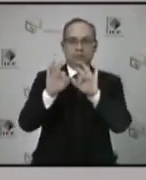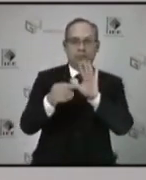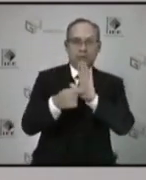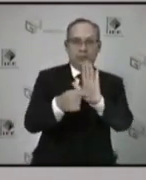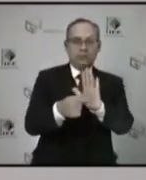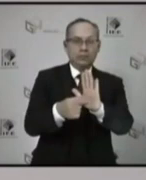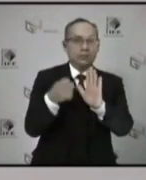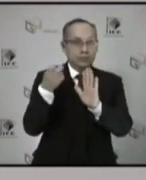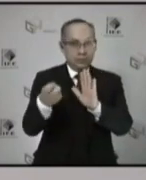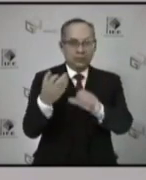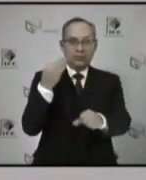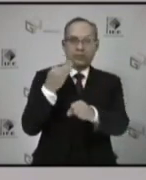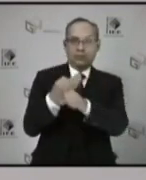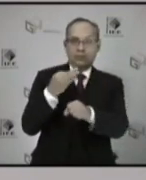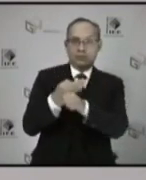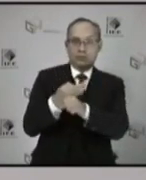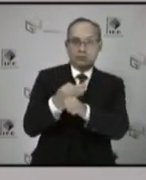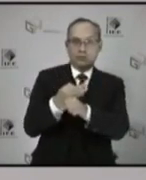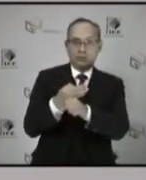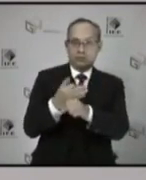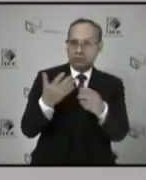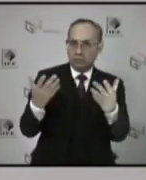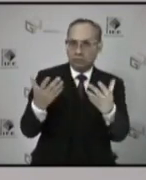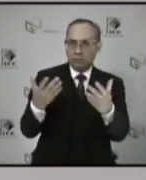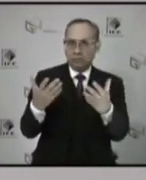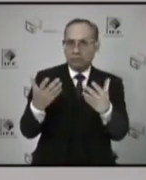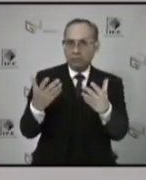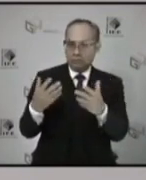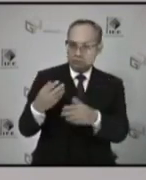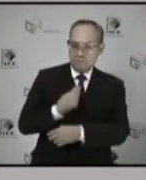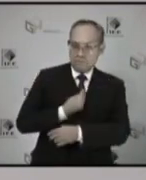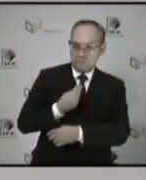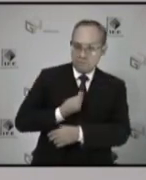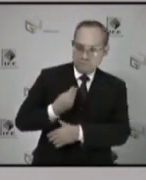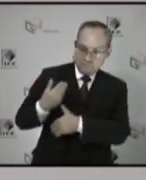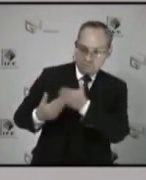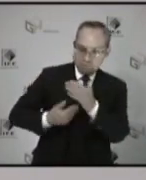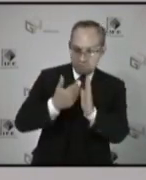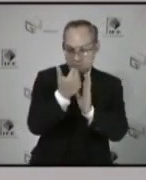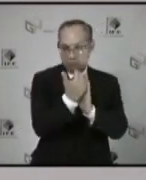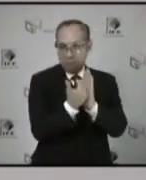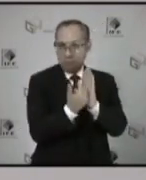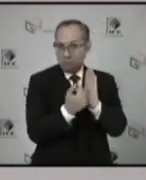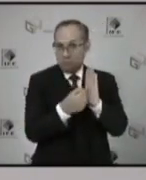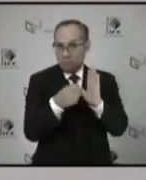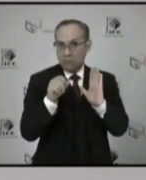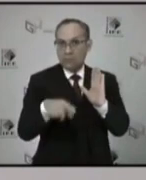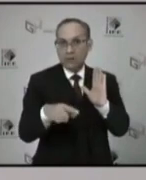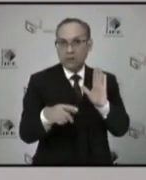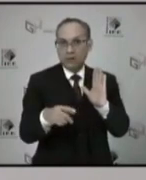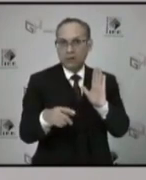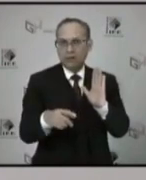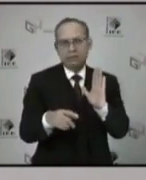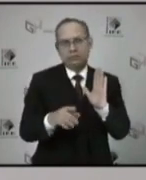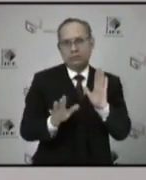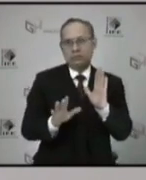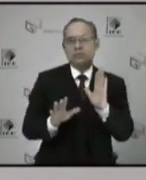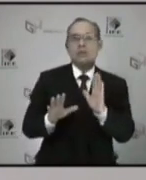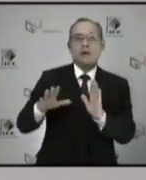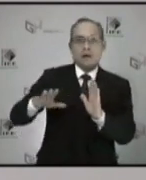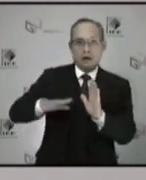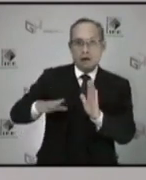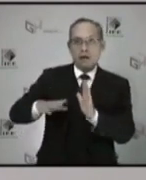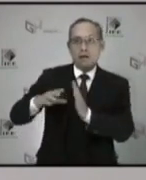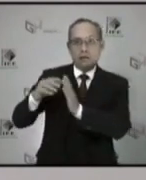seguir tolerando un esquema como el que existe en este momento. Hay diagnósticos que nos señalan claramente cómo se